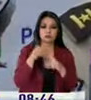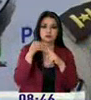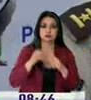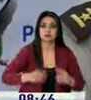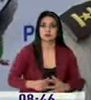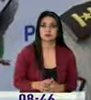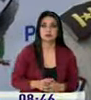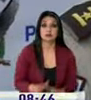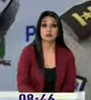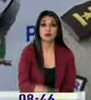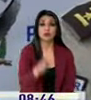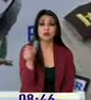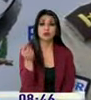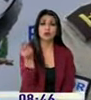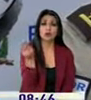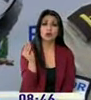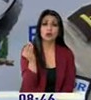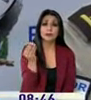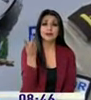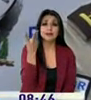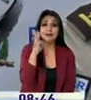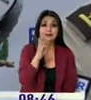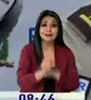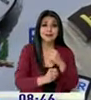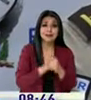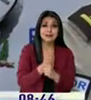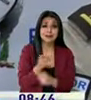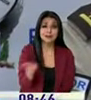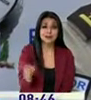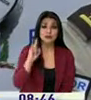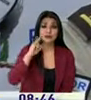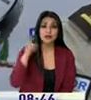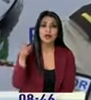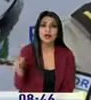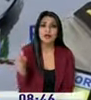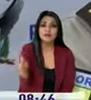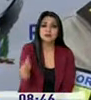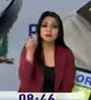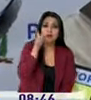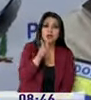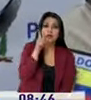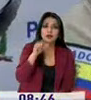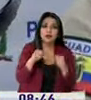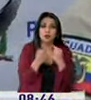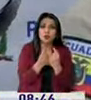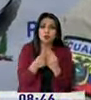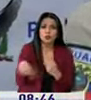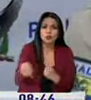Resulta que la otra menor de edad, que tiene 16 años, era la tratante. Es